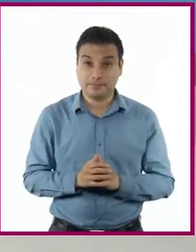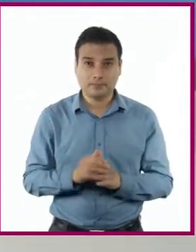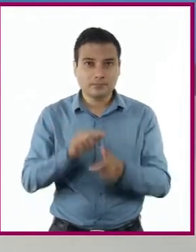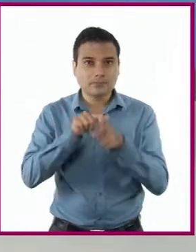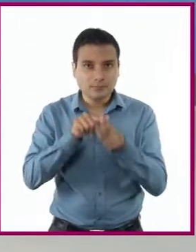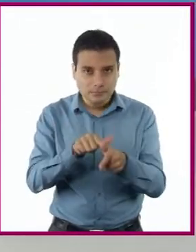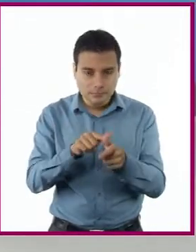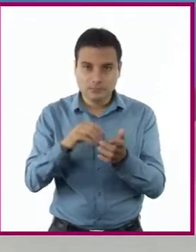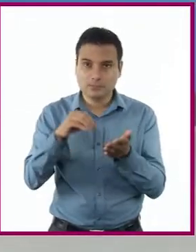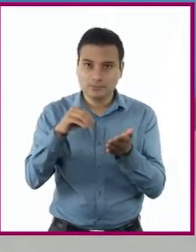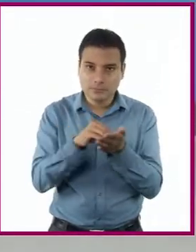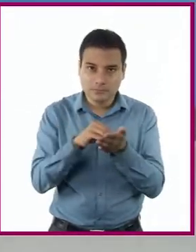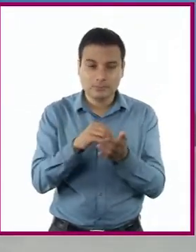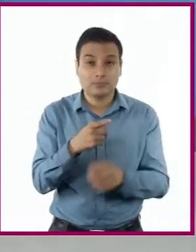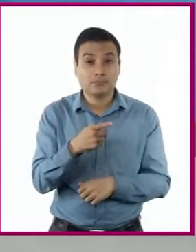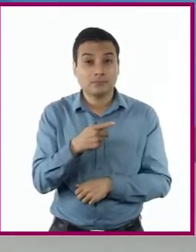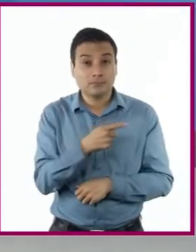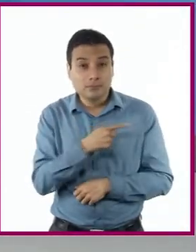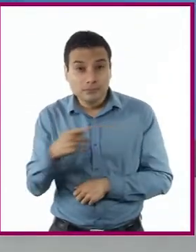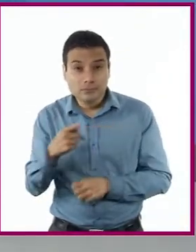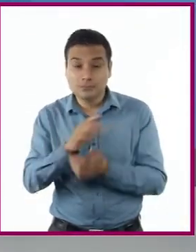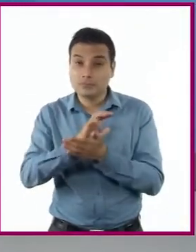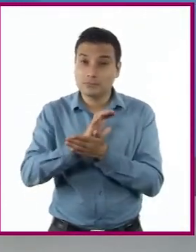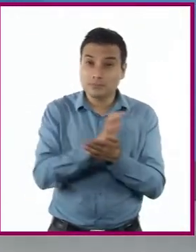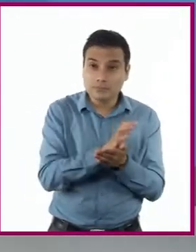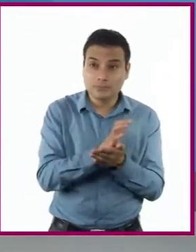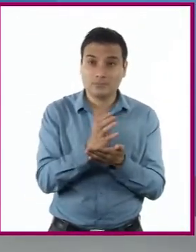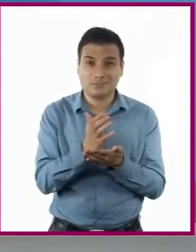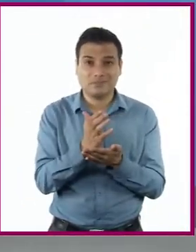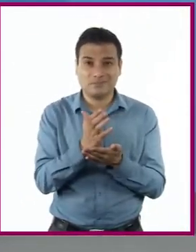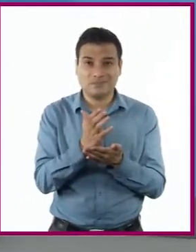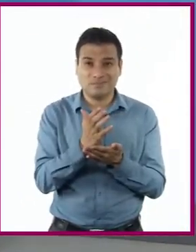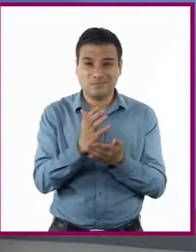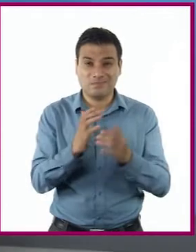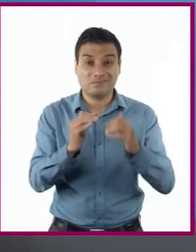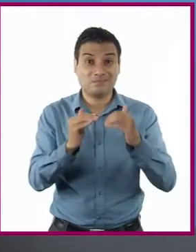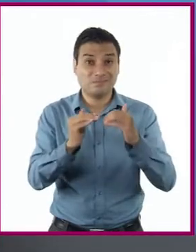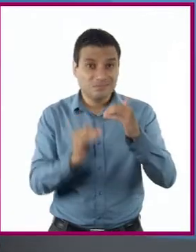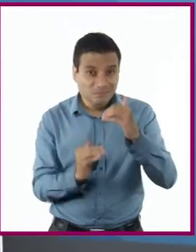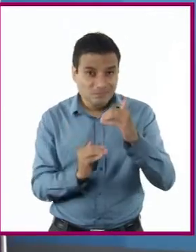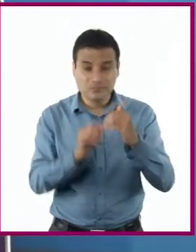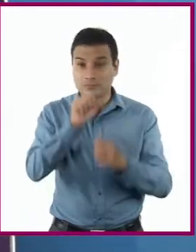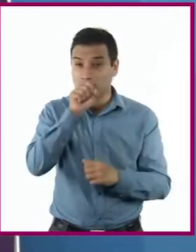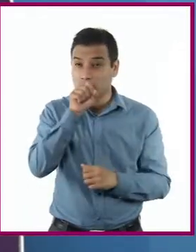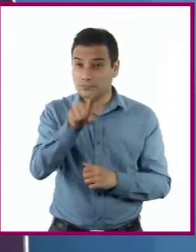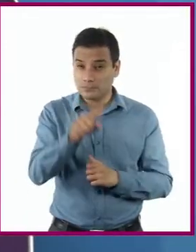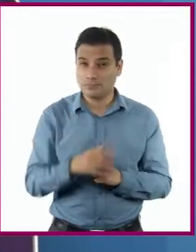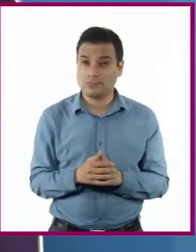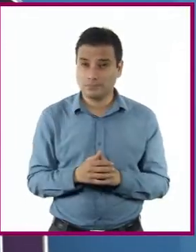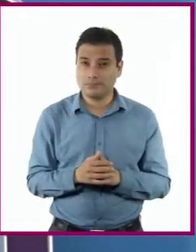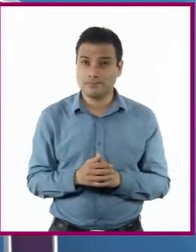persistían: pobreza, marginación y rezago, desigualdad y el deterioro de